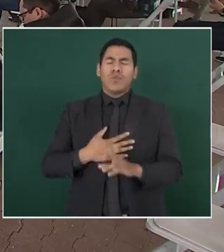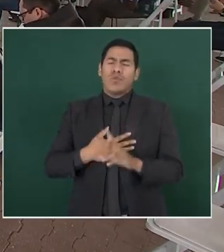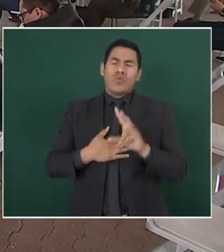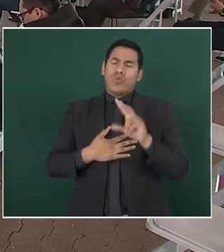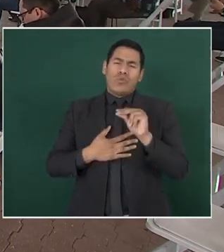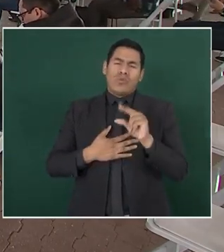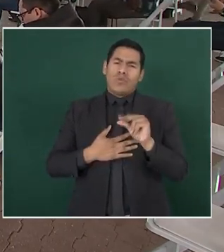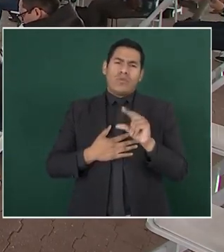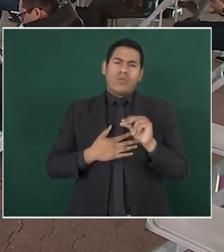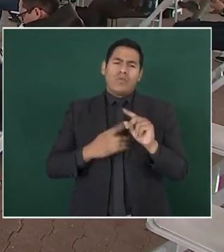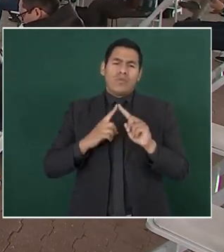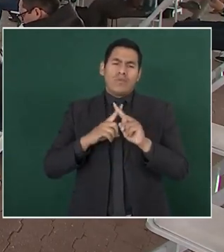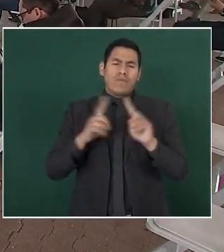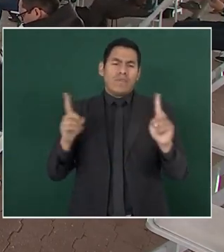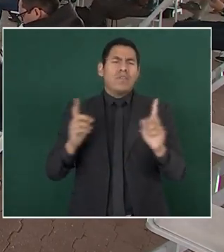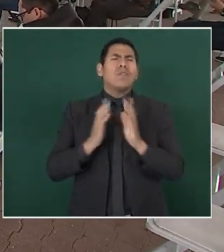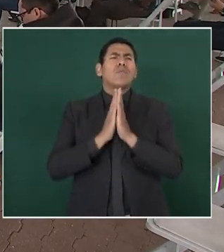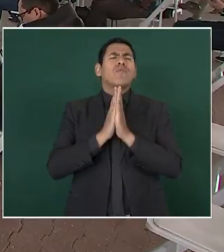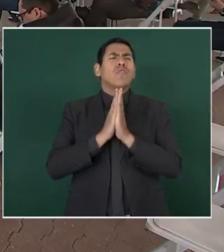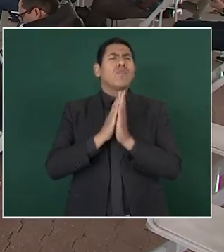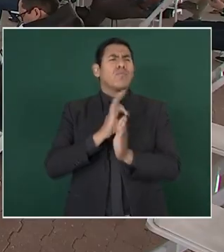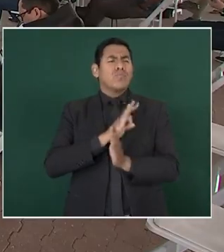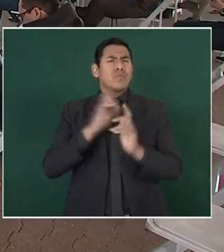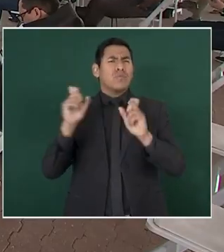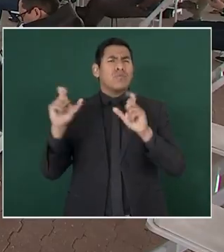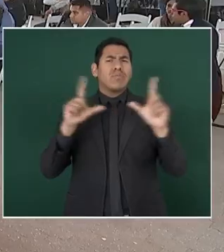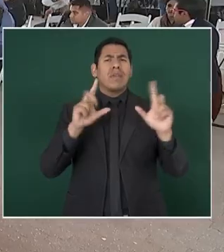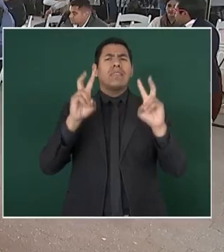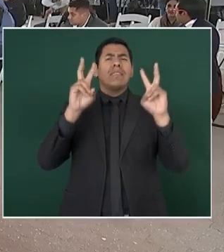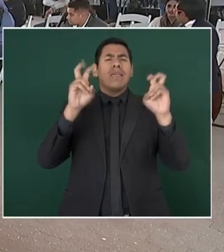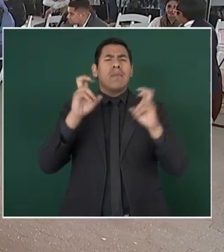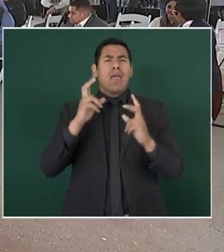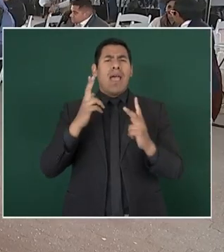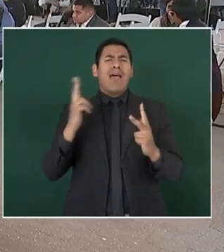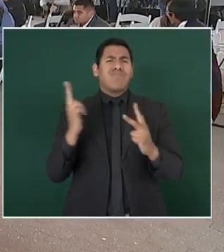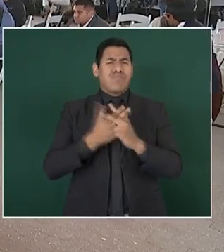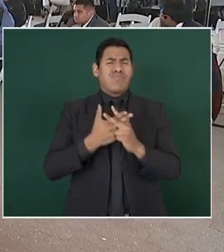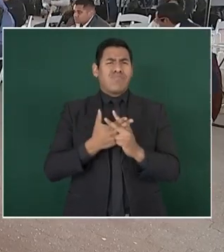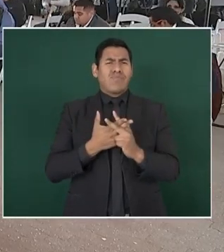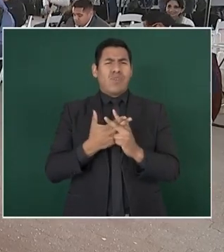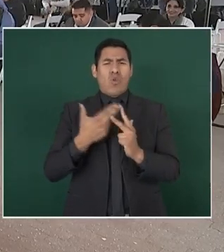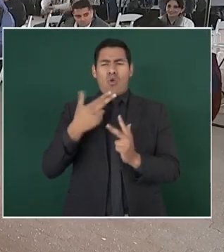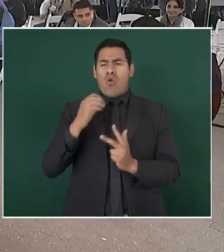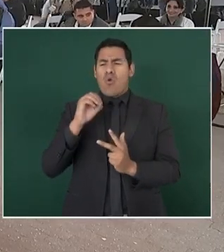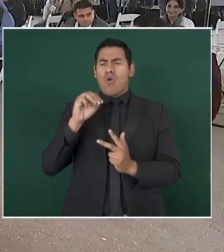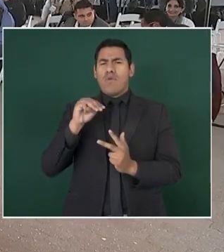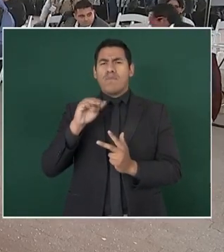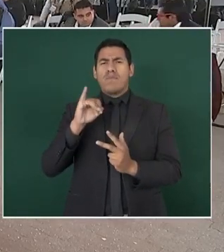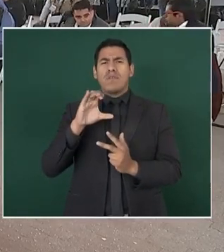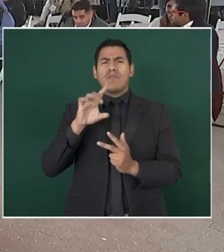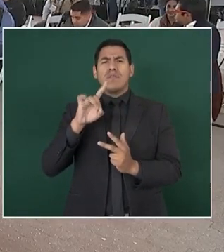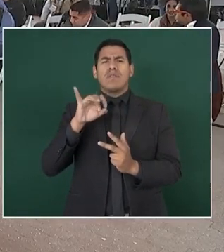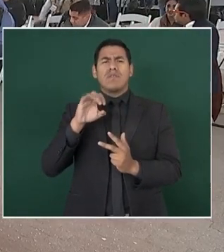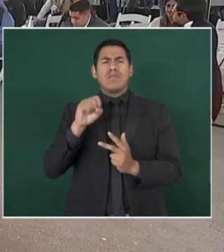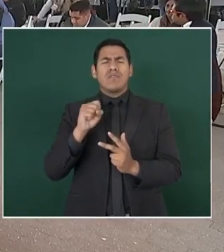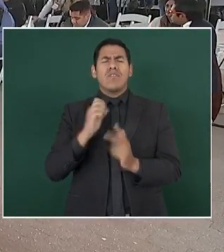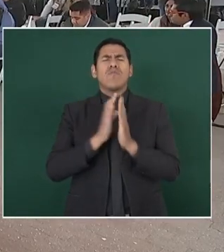¿y por qué no pones la gráfica completa de homicidios? Ha habido una disminución